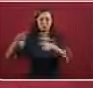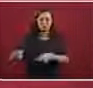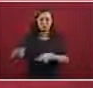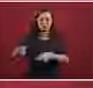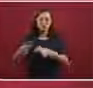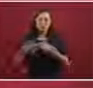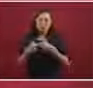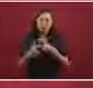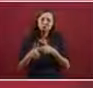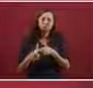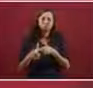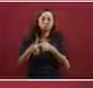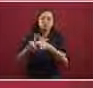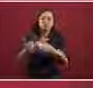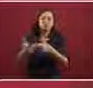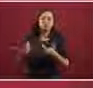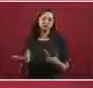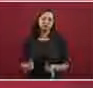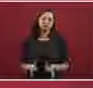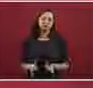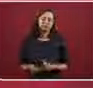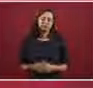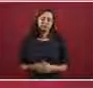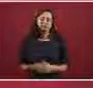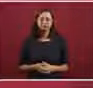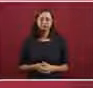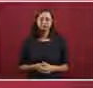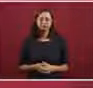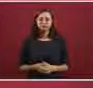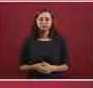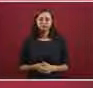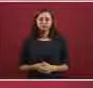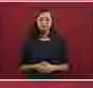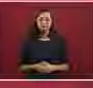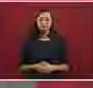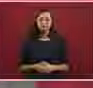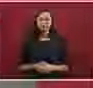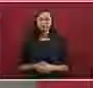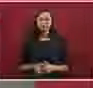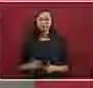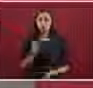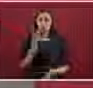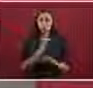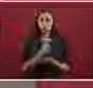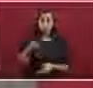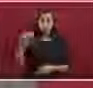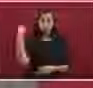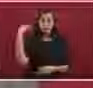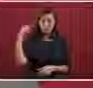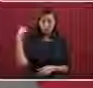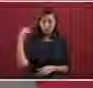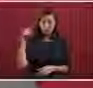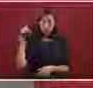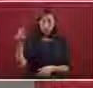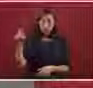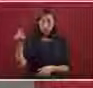por el anterior gobernador. Y esto no solo se dio en Veracruz,